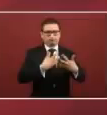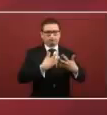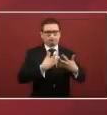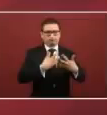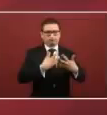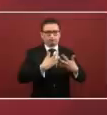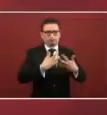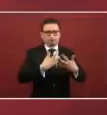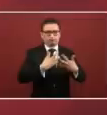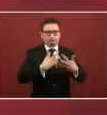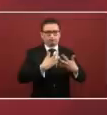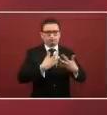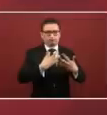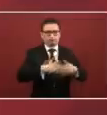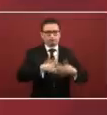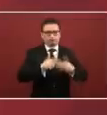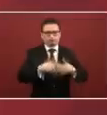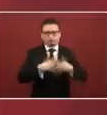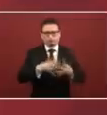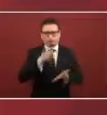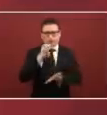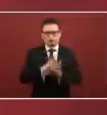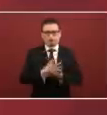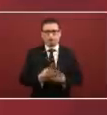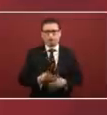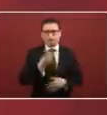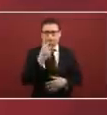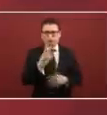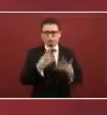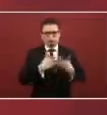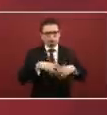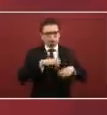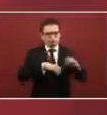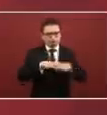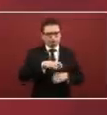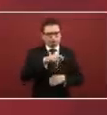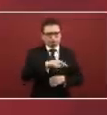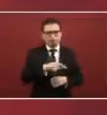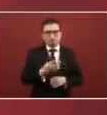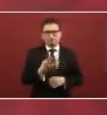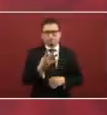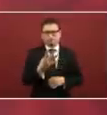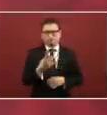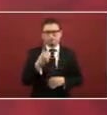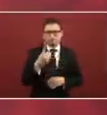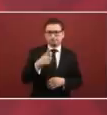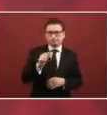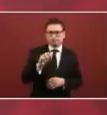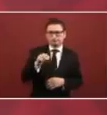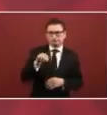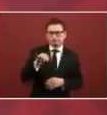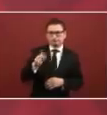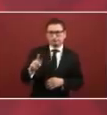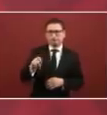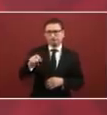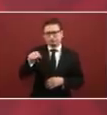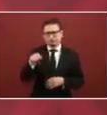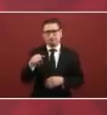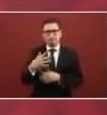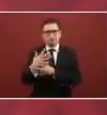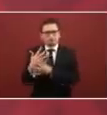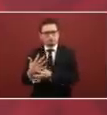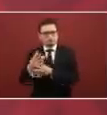el proceso de licitación vamos a escucharla las cuatro empresas la empresa technip manifestó